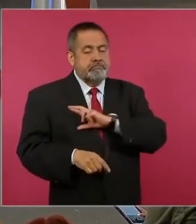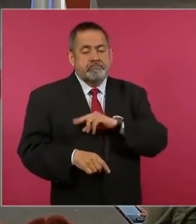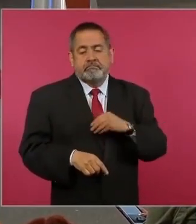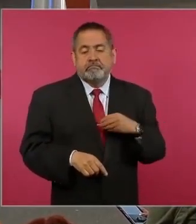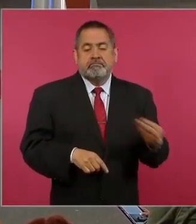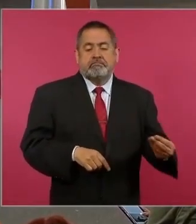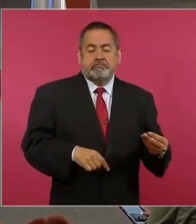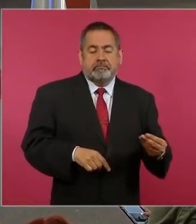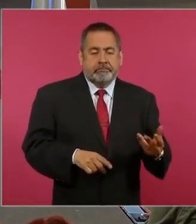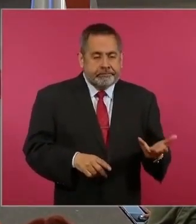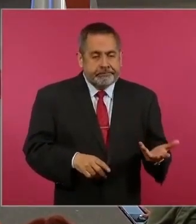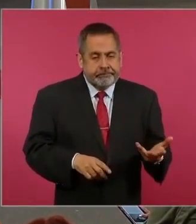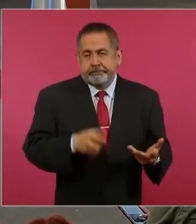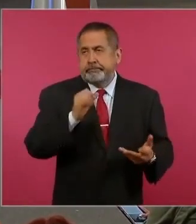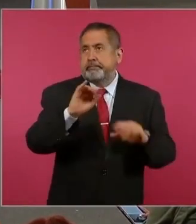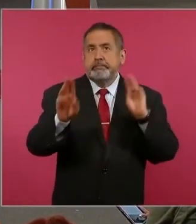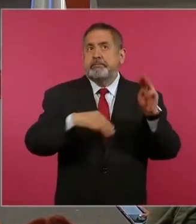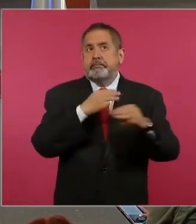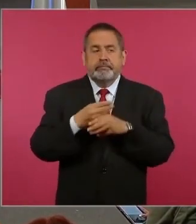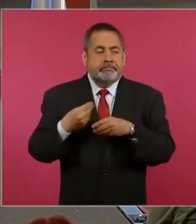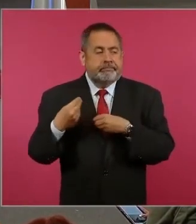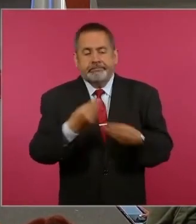en todo el mundo,